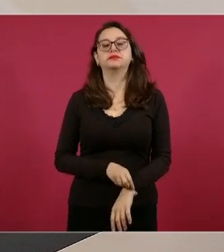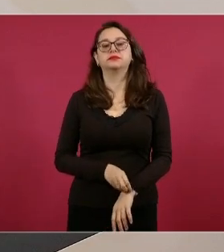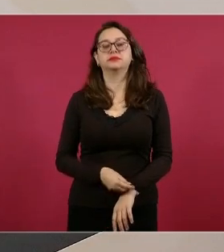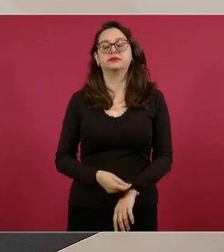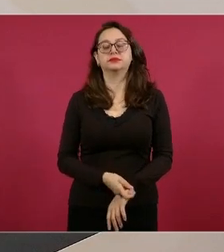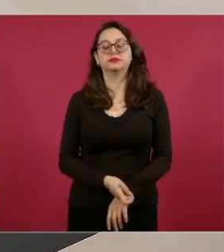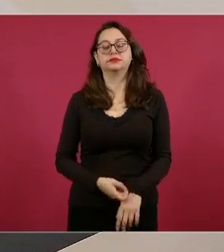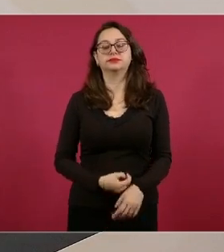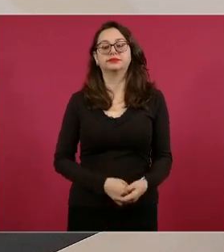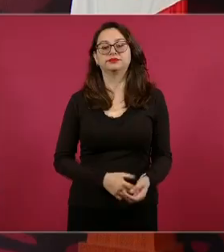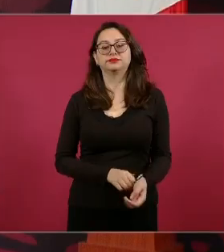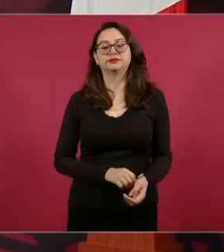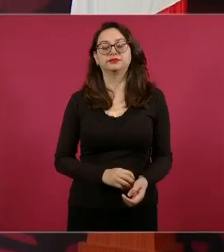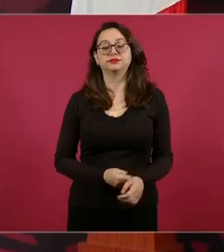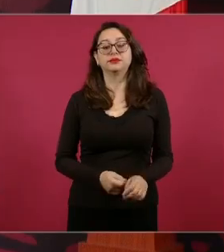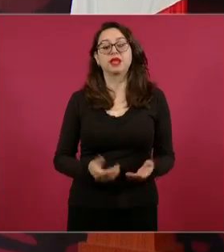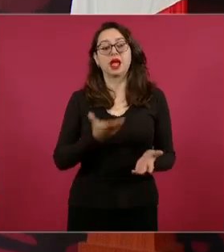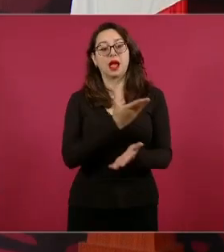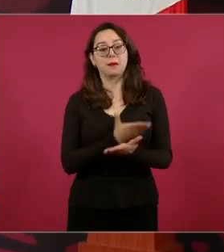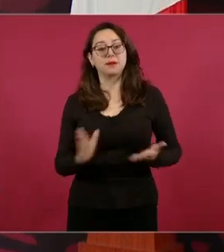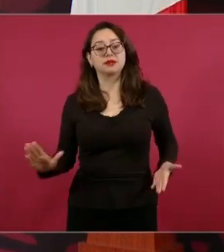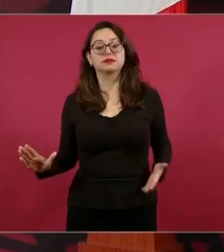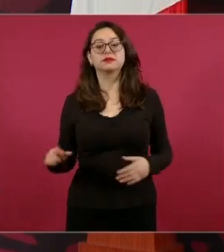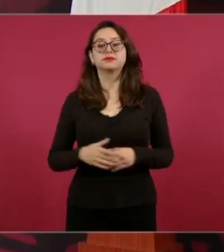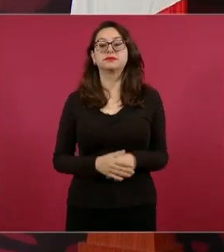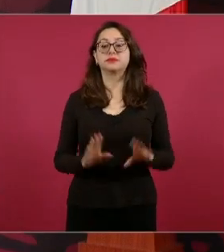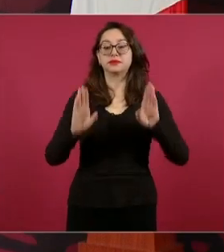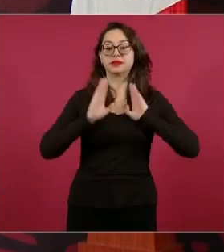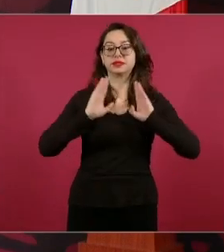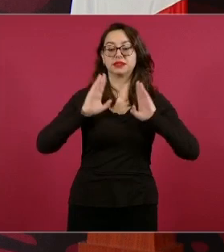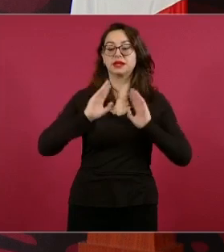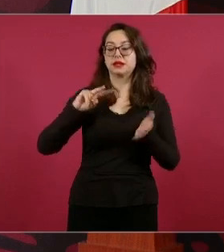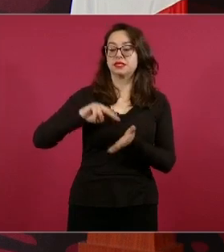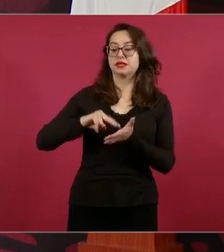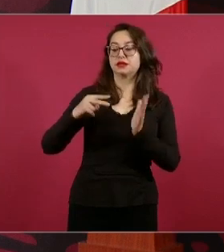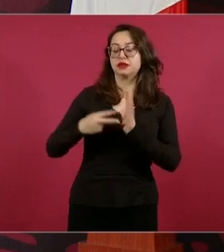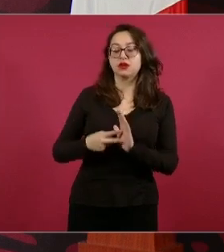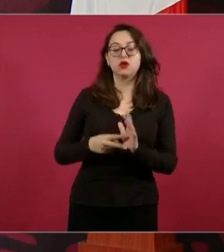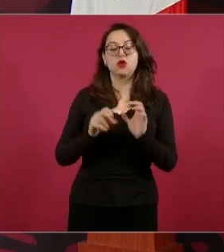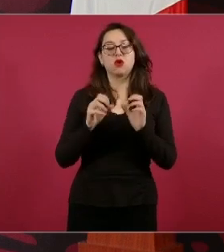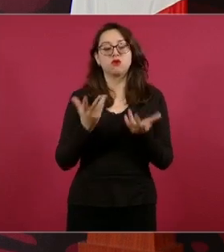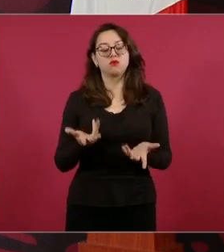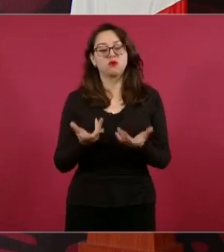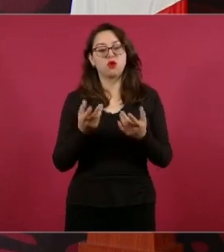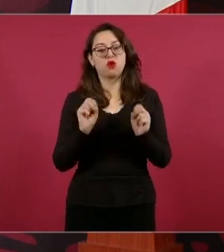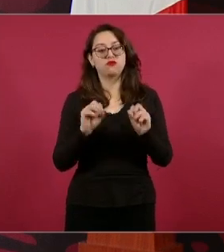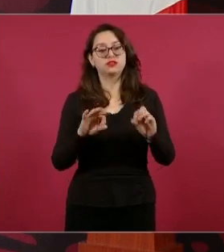han construido los ingenieros militares?